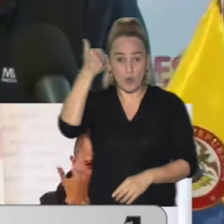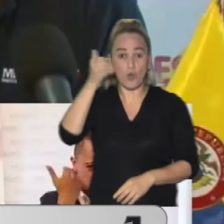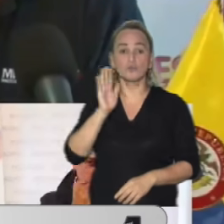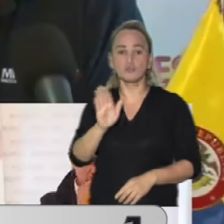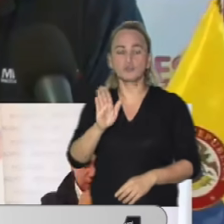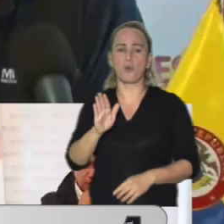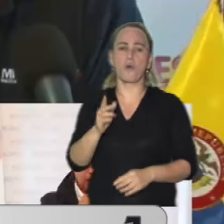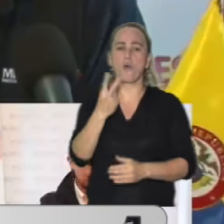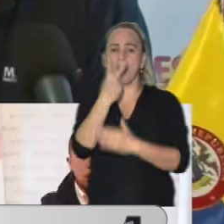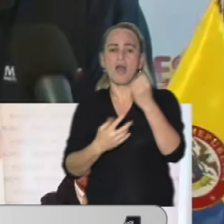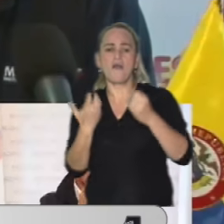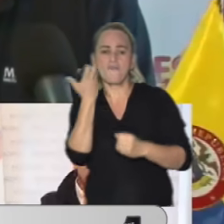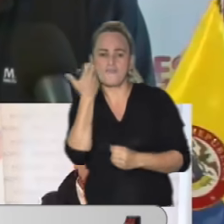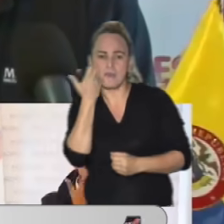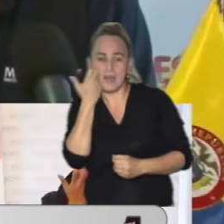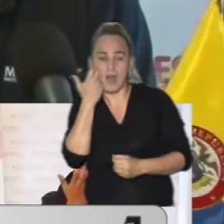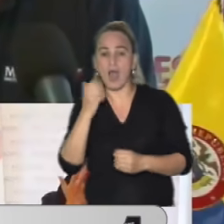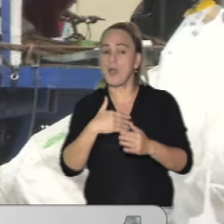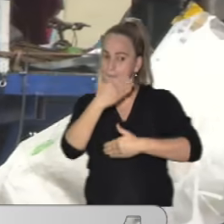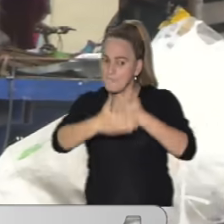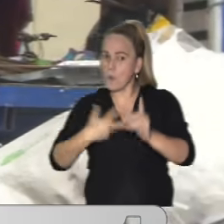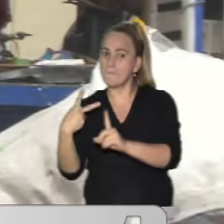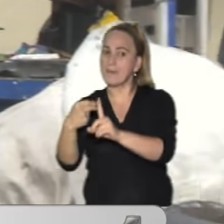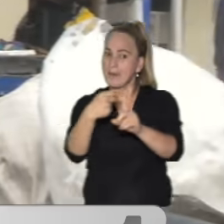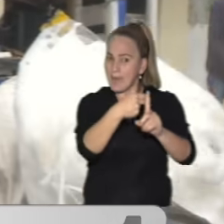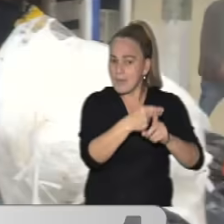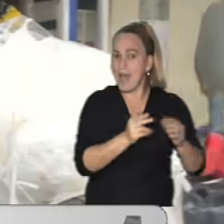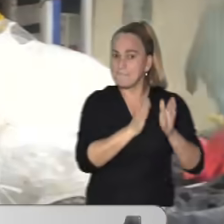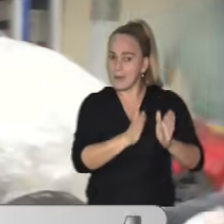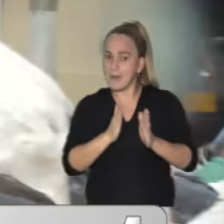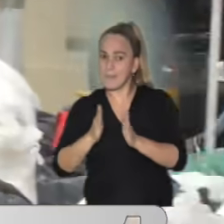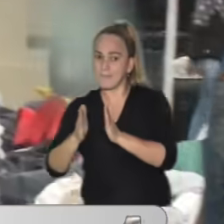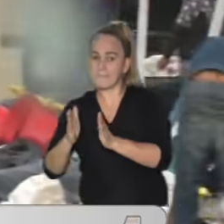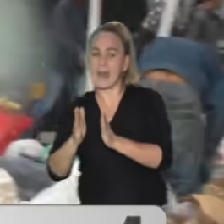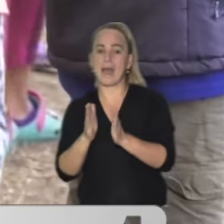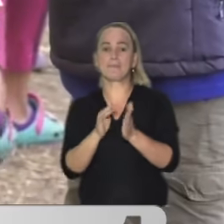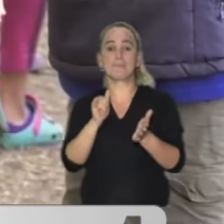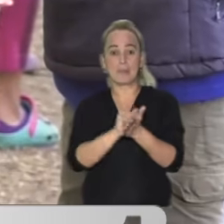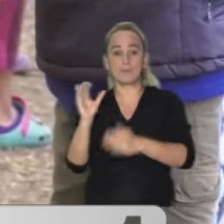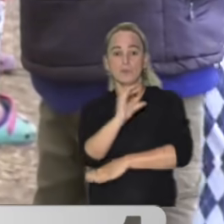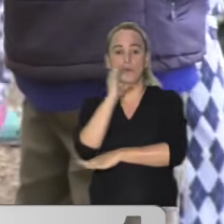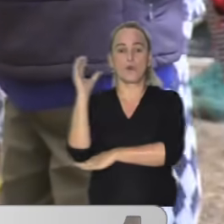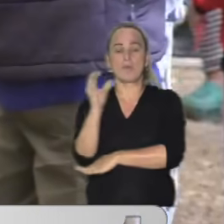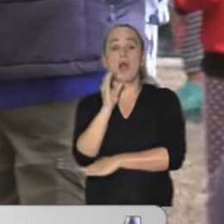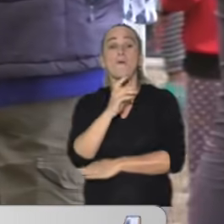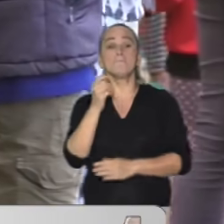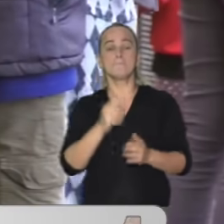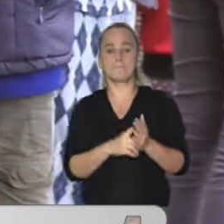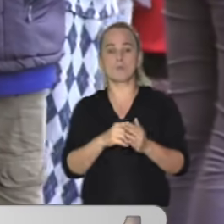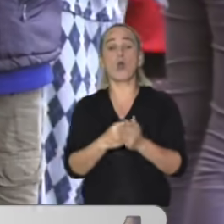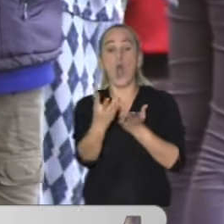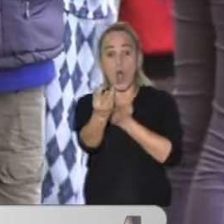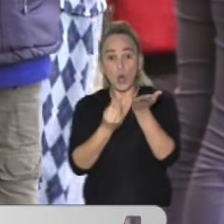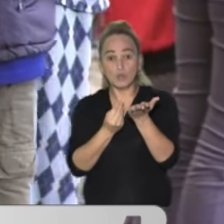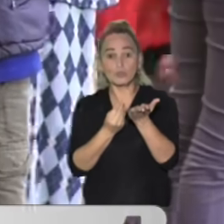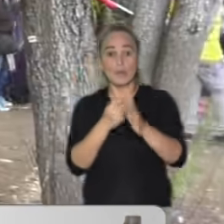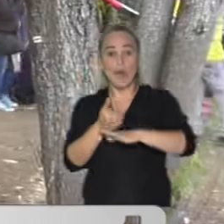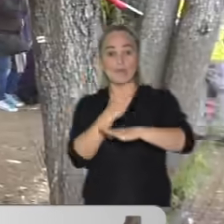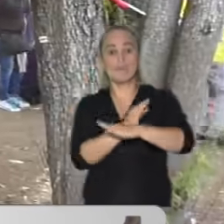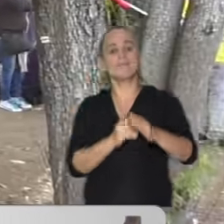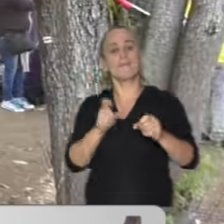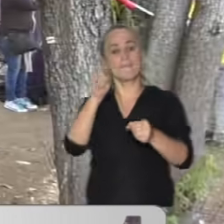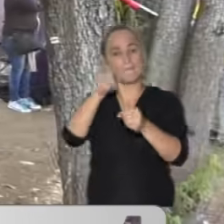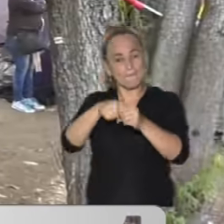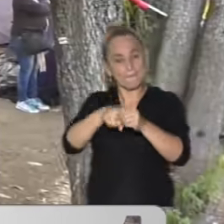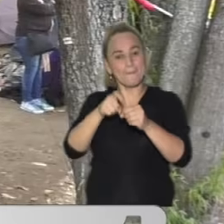con comorbilidades y vamos descendiendo en las etapas al igual que sucede con colombianos. El único requisito será estar inscrito en el nuevo